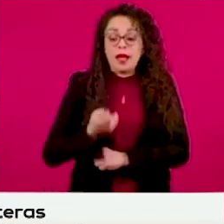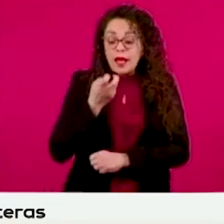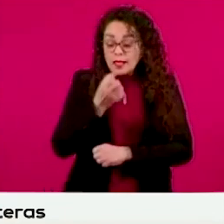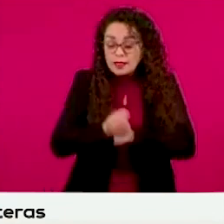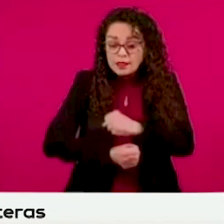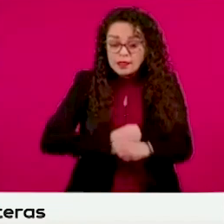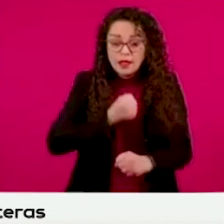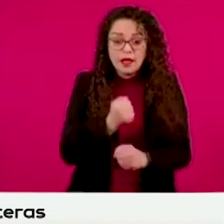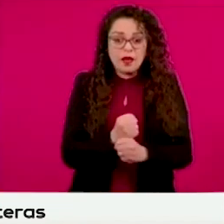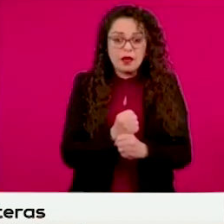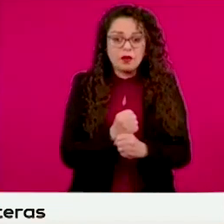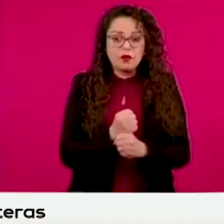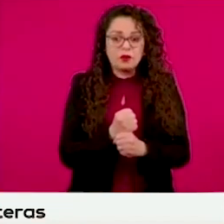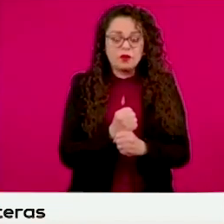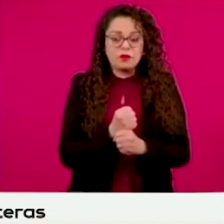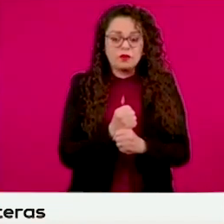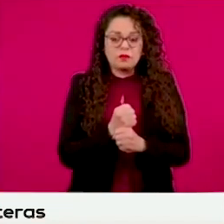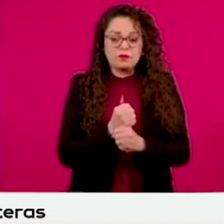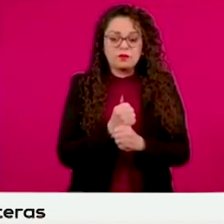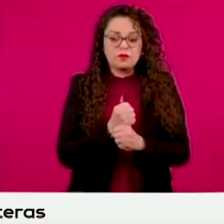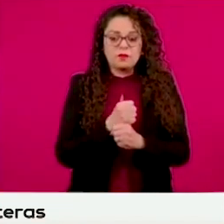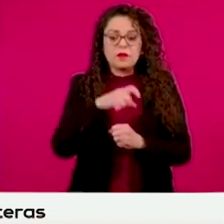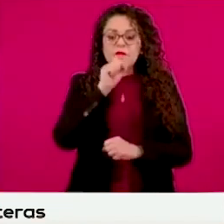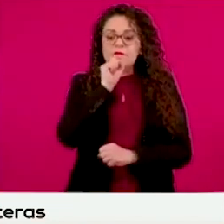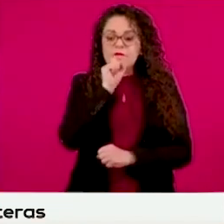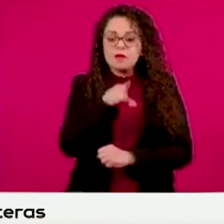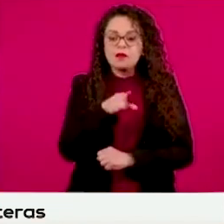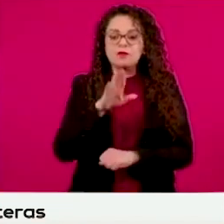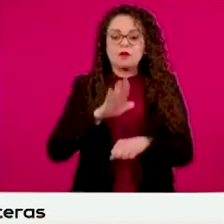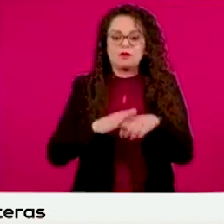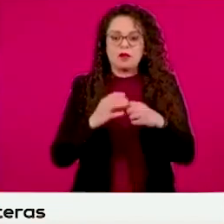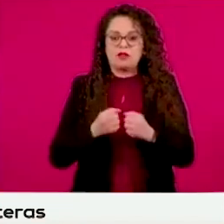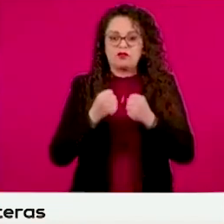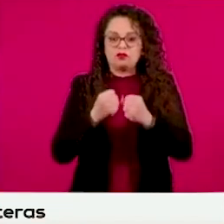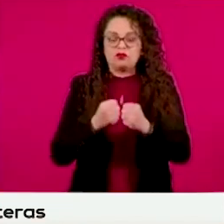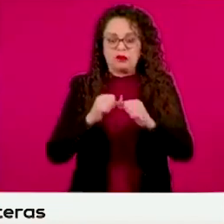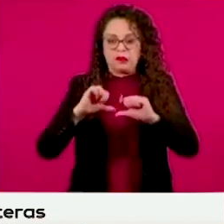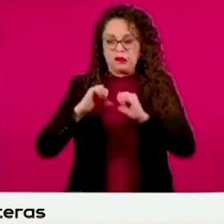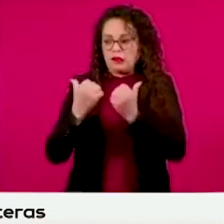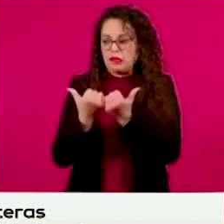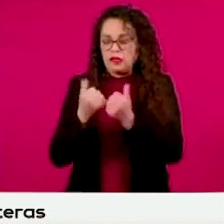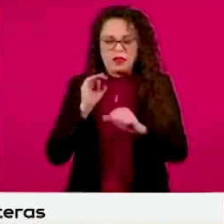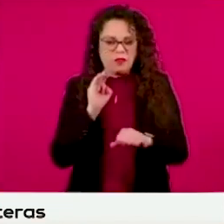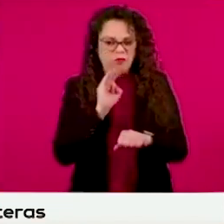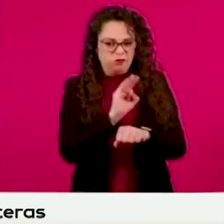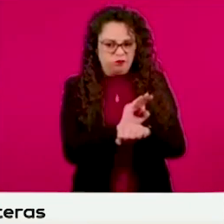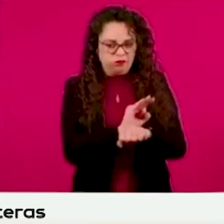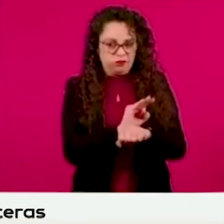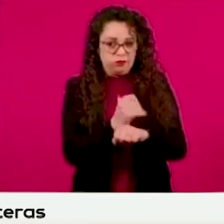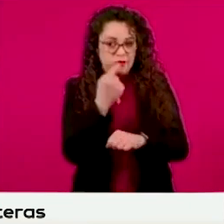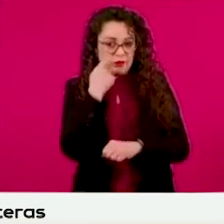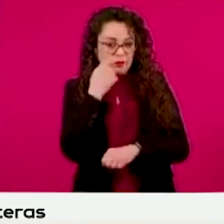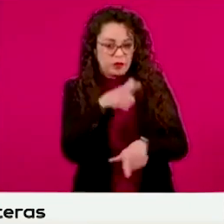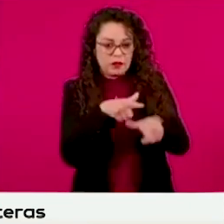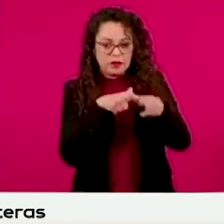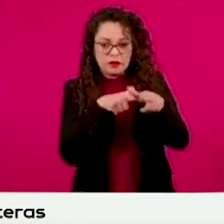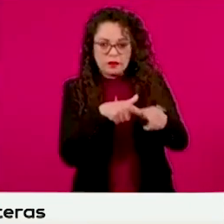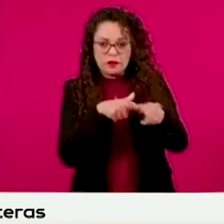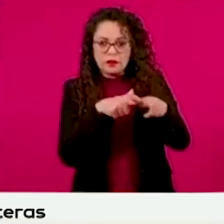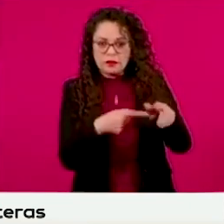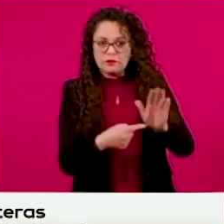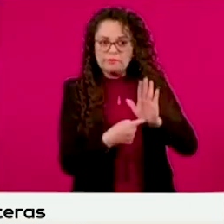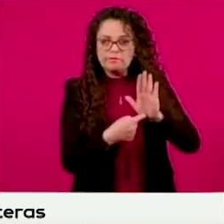ha realizado reforzamiento en las áreas que se siguen presentando o que se ha